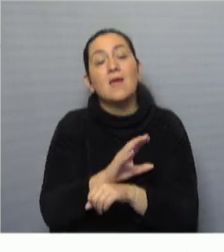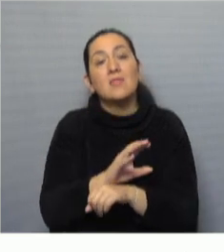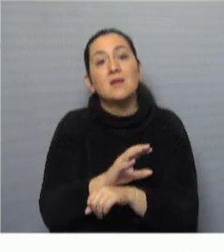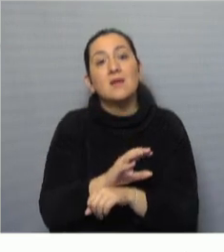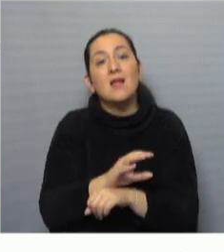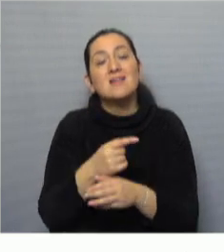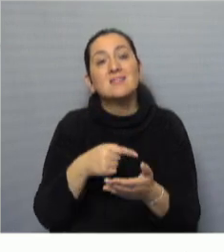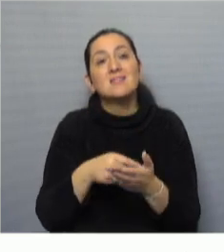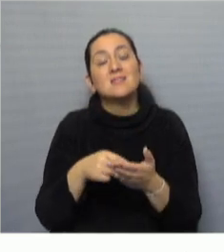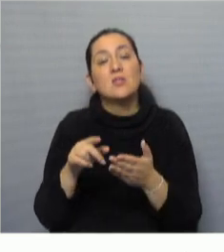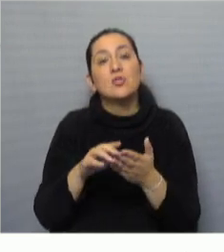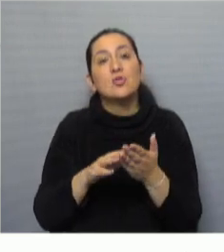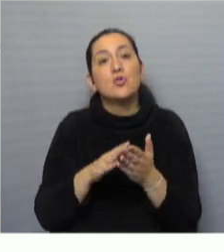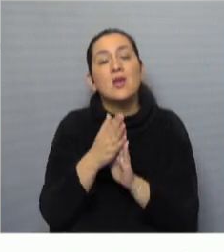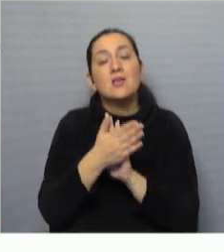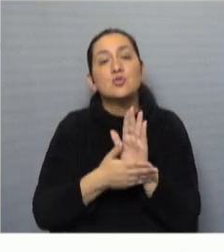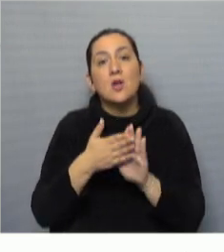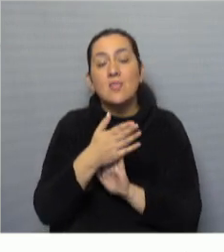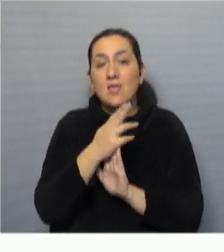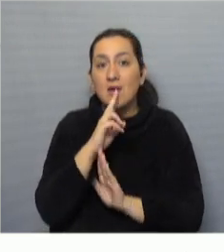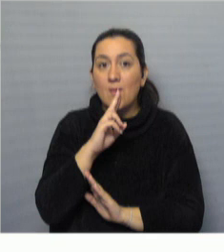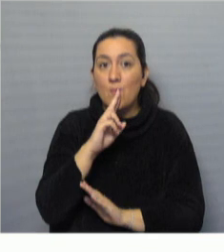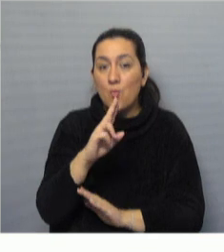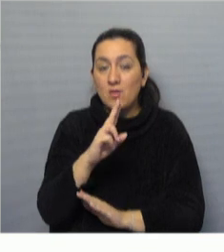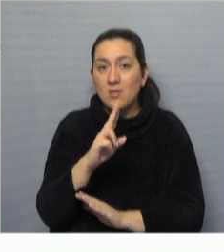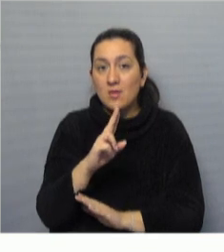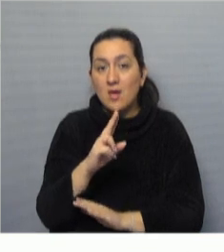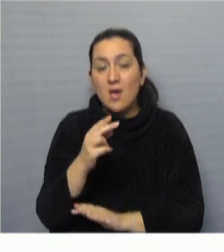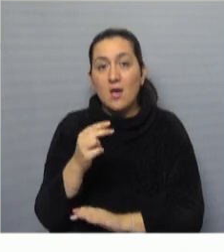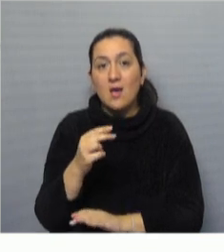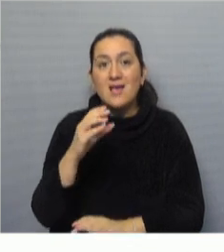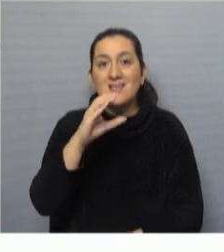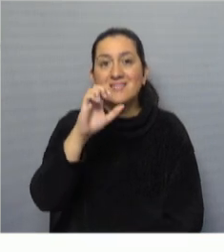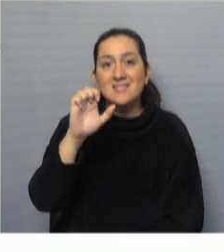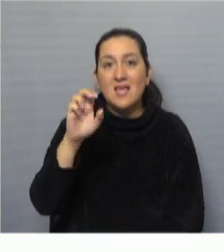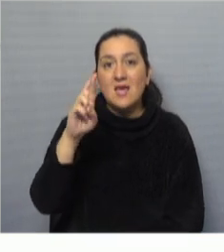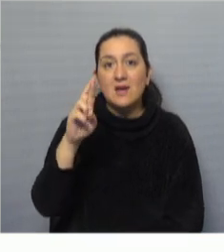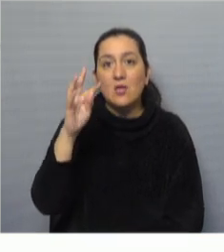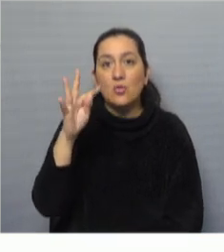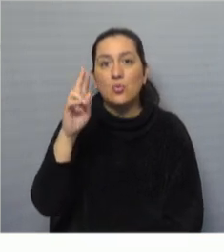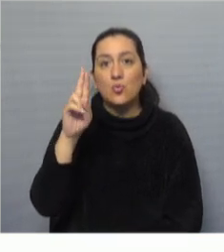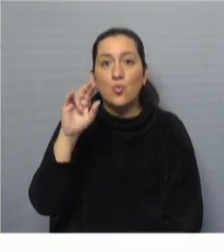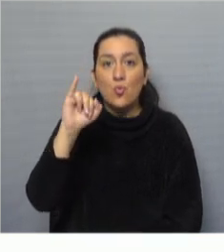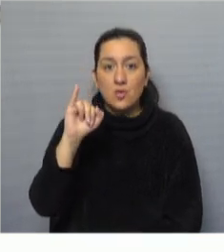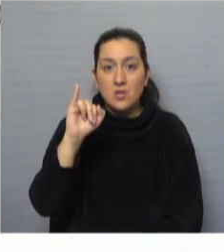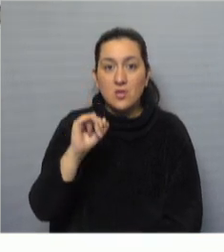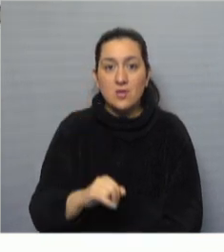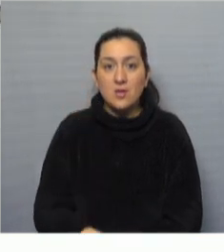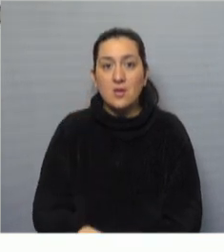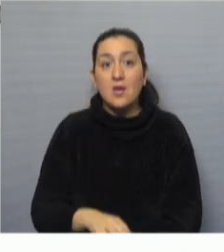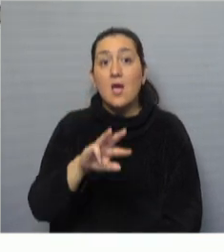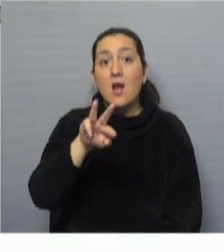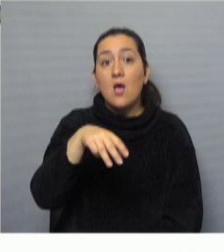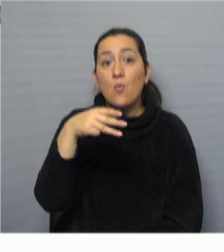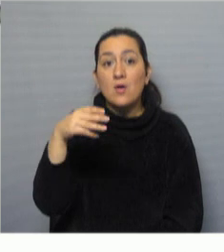nacional de respuesta a incidentes informáticos al ser tuve que pensar en la página del